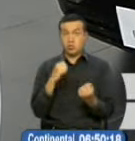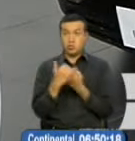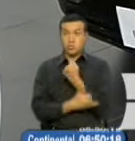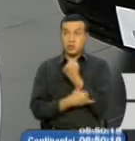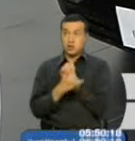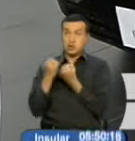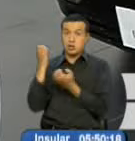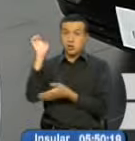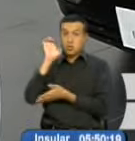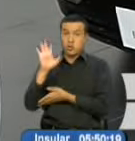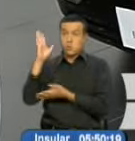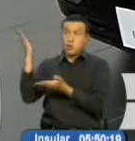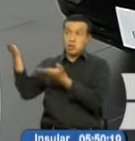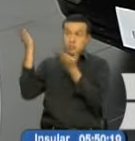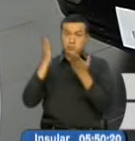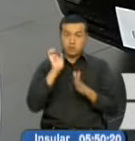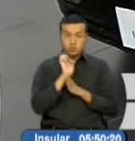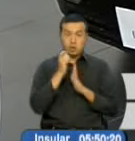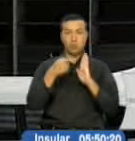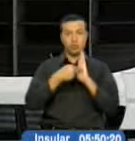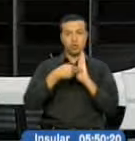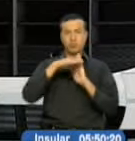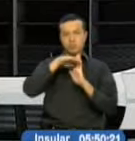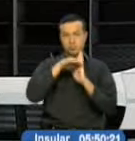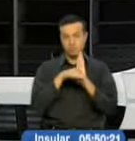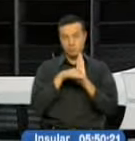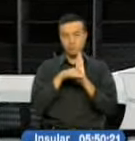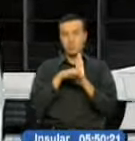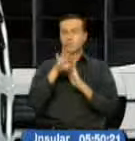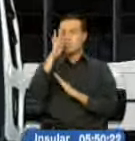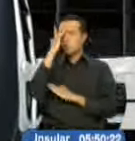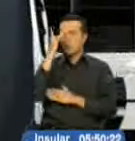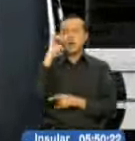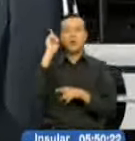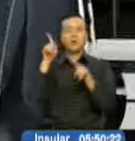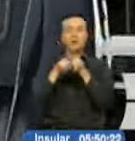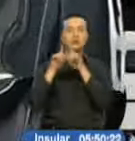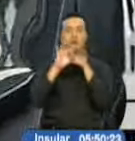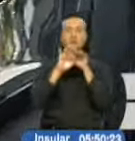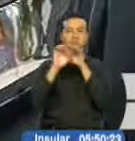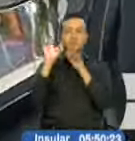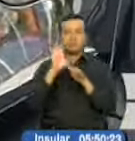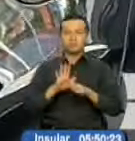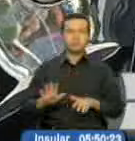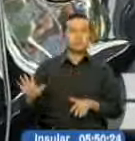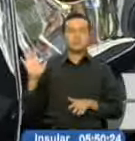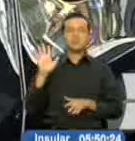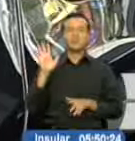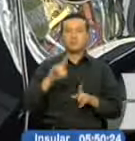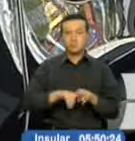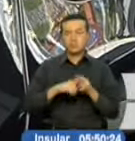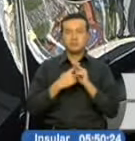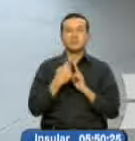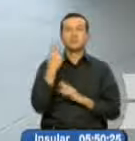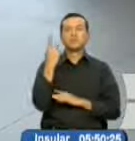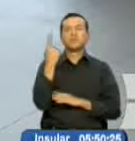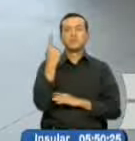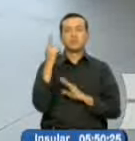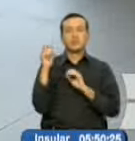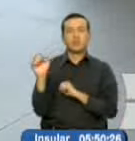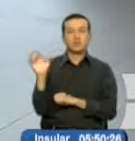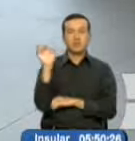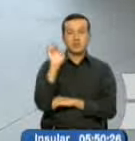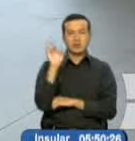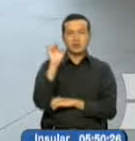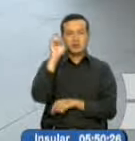de Europa ingresarán al país con menor arancel. Esto gracias al acuerdo comercial con la Unión Europea que rige desde el 1 de enero. El